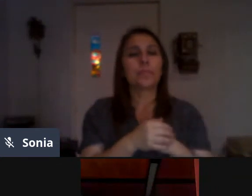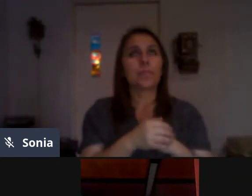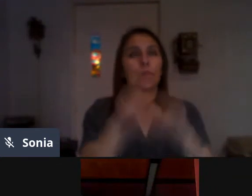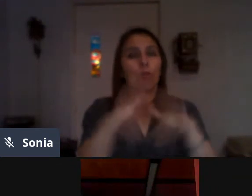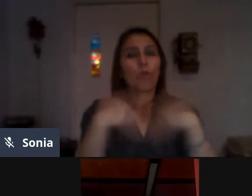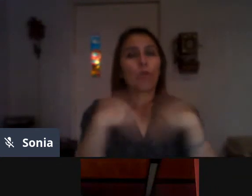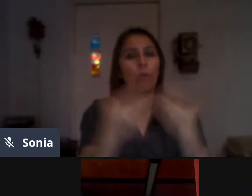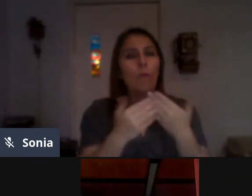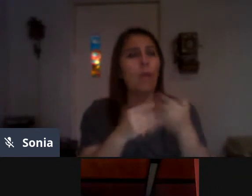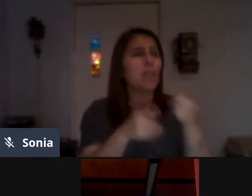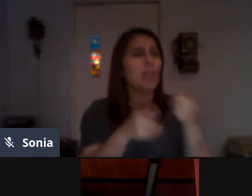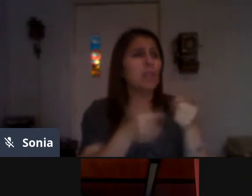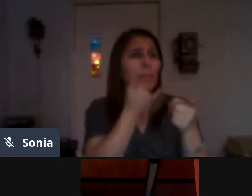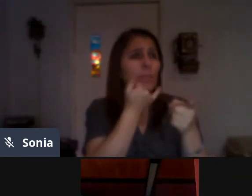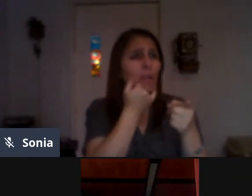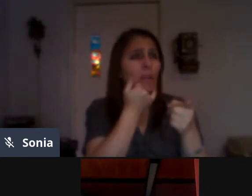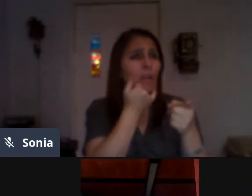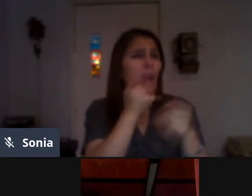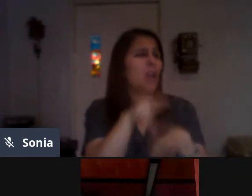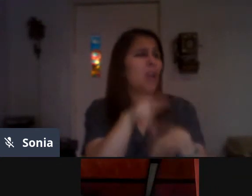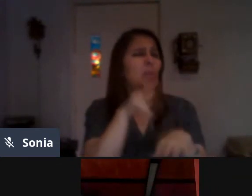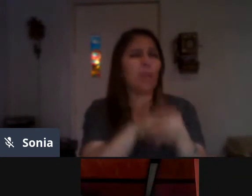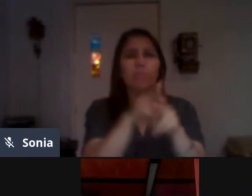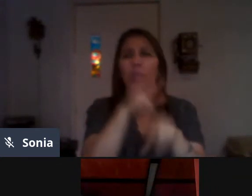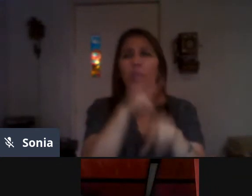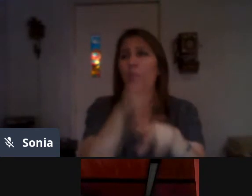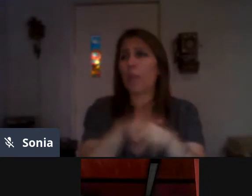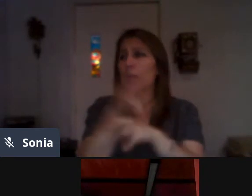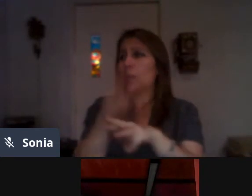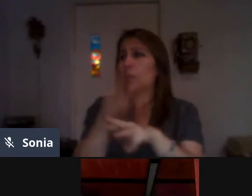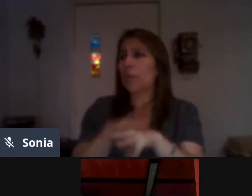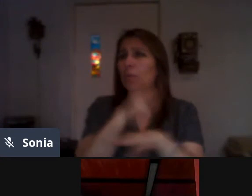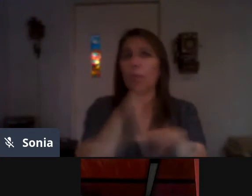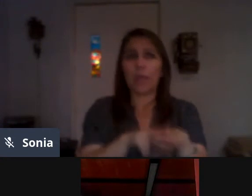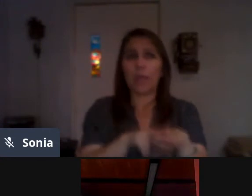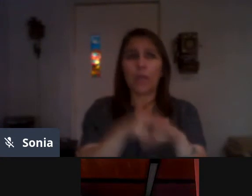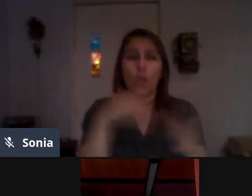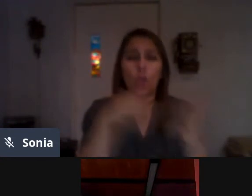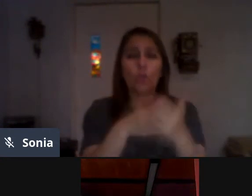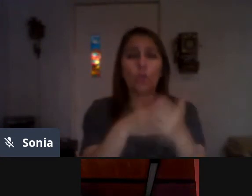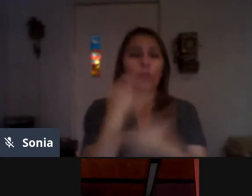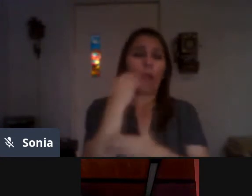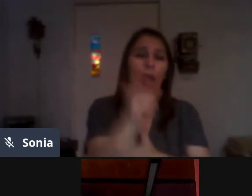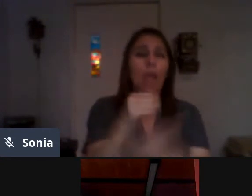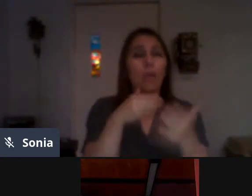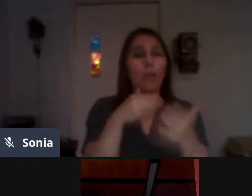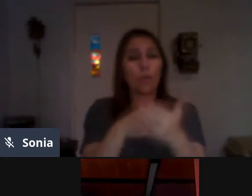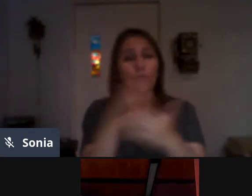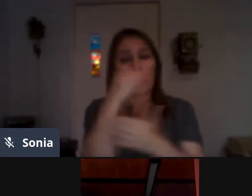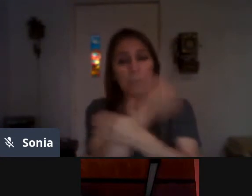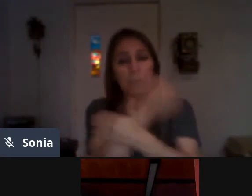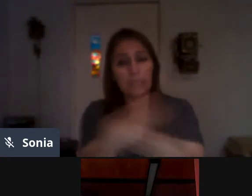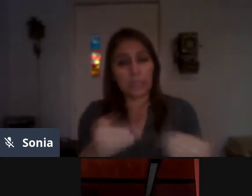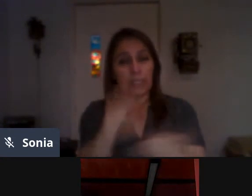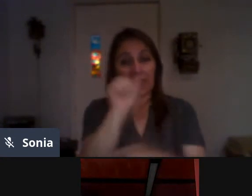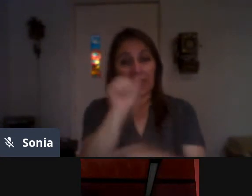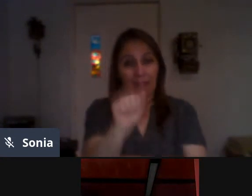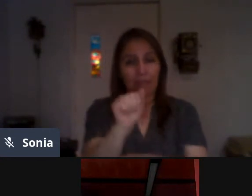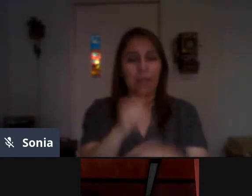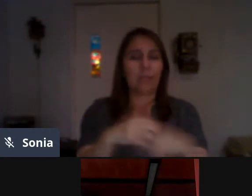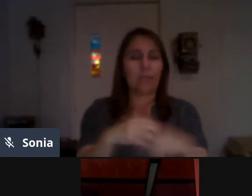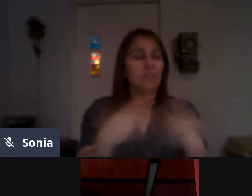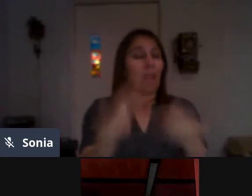estas prácticas de abuso hacia las niñas y hacia las mujeres no entonces mira que muchas veces piensan que lo